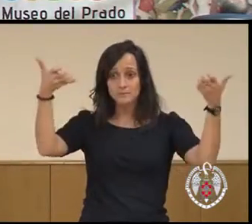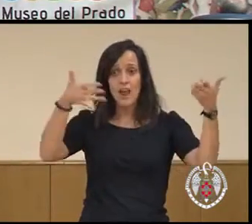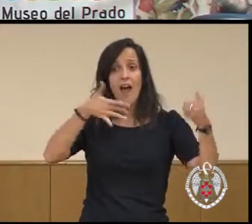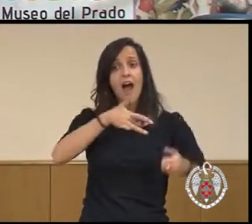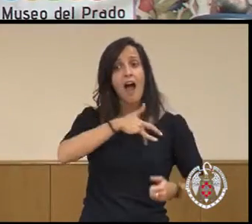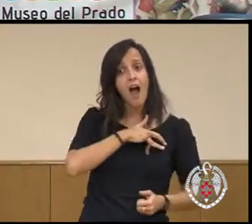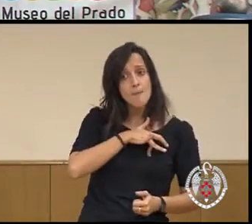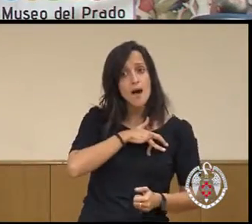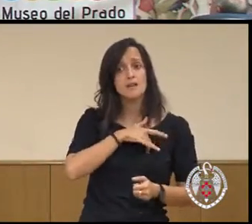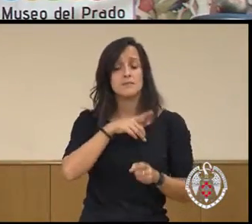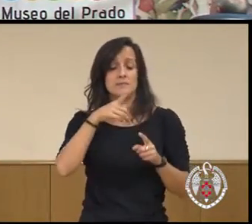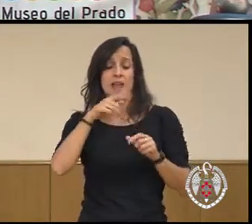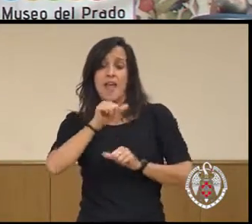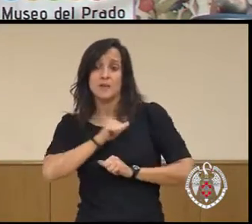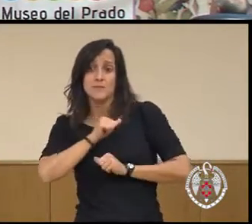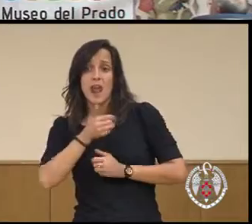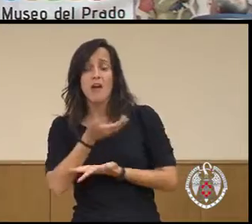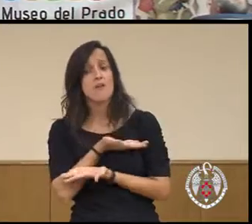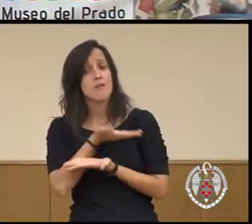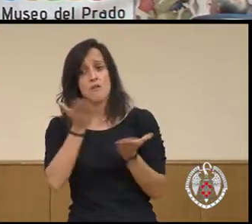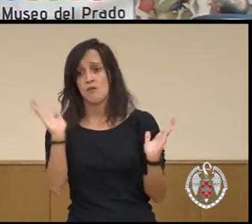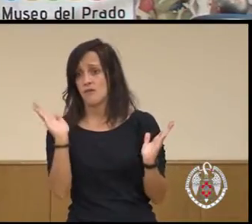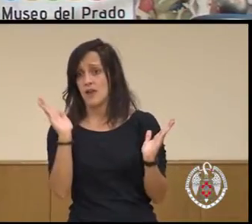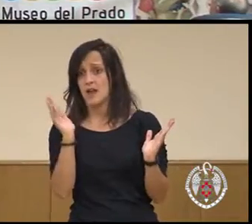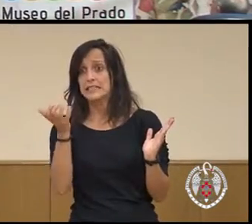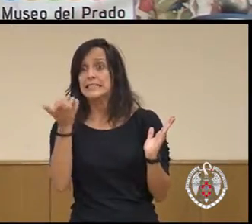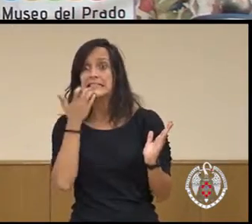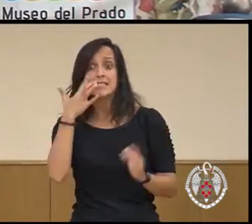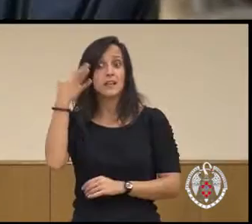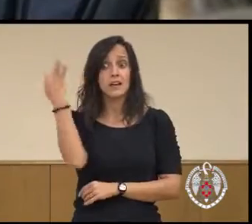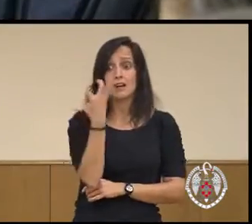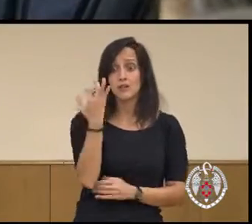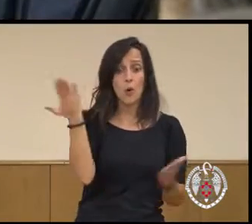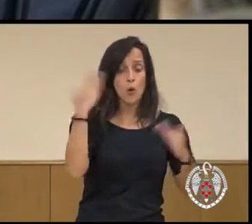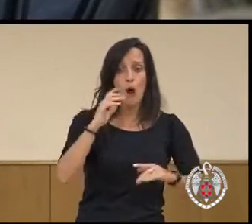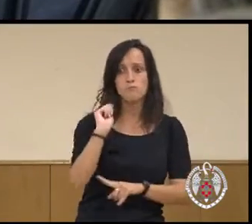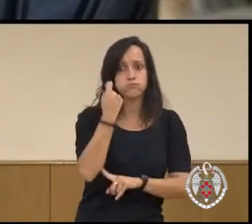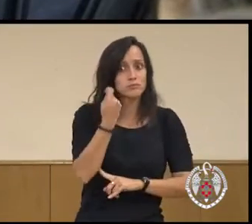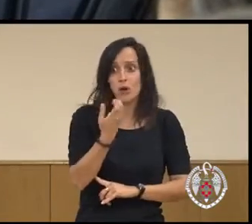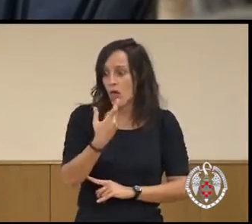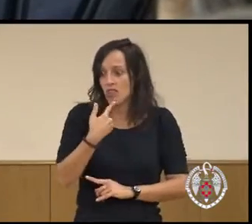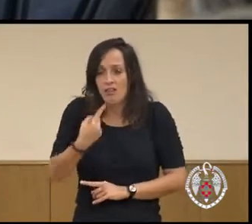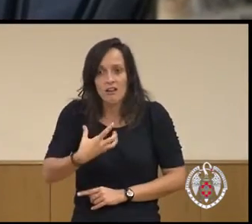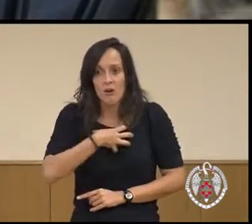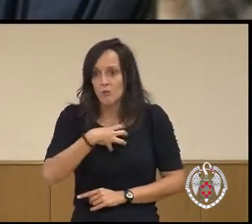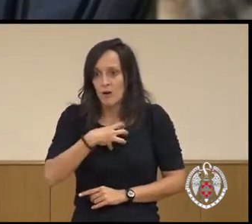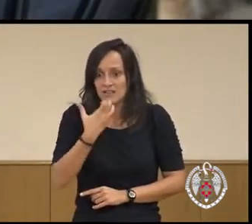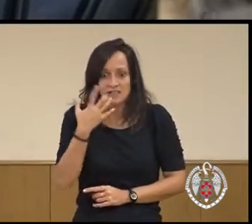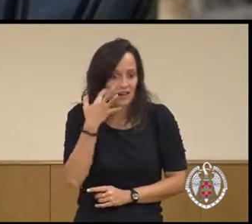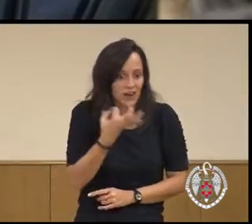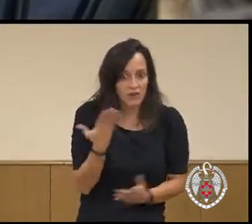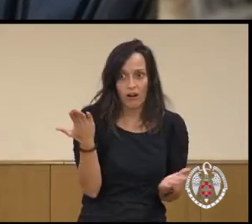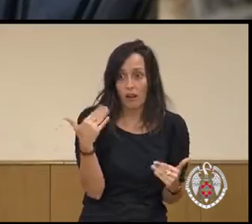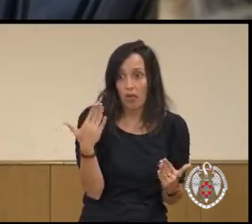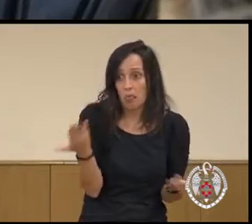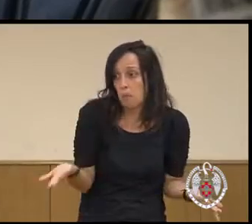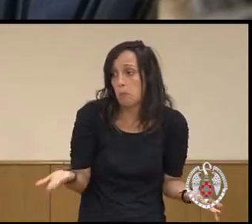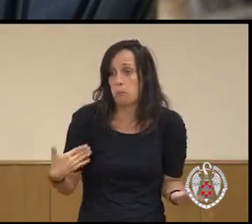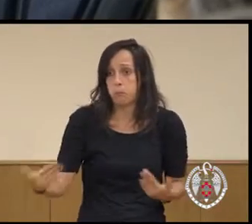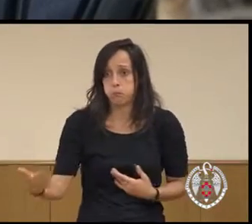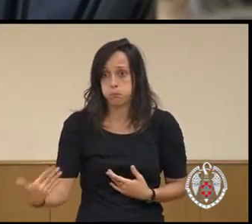puede el que vence sin riesgo decir que vence. Esto, a estas alturas de reinado, es un buen testamento del reinado de Felipe